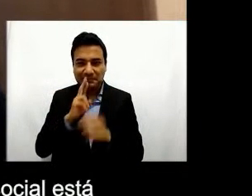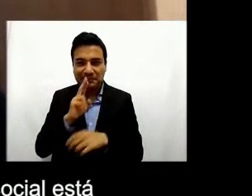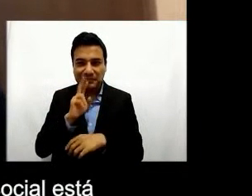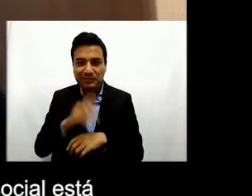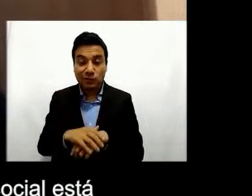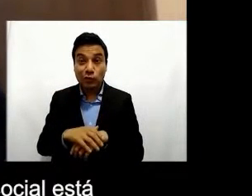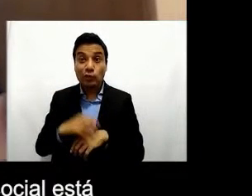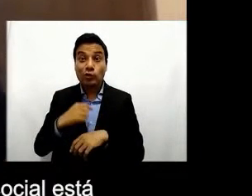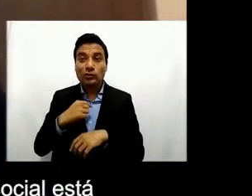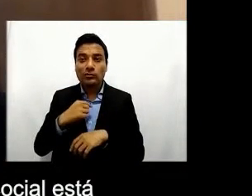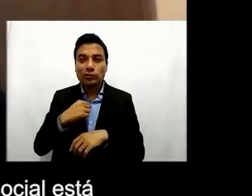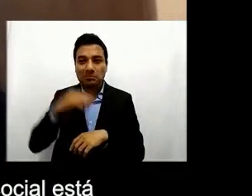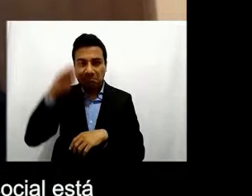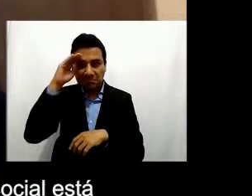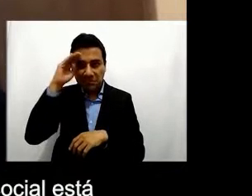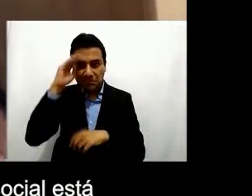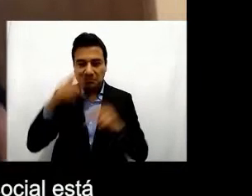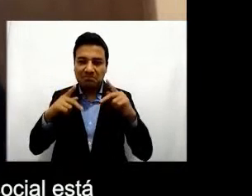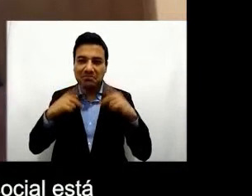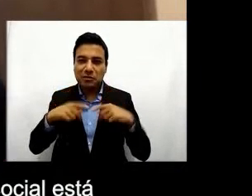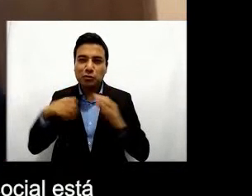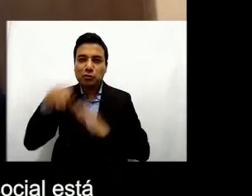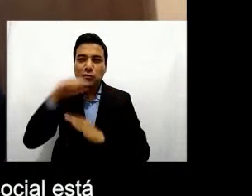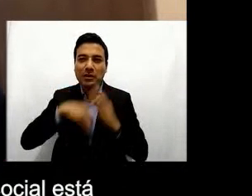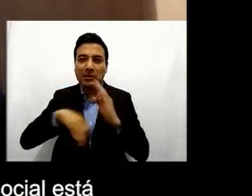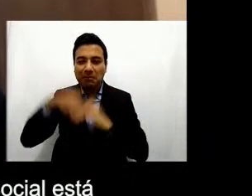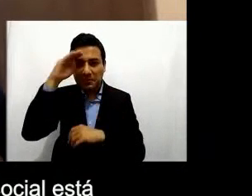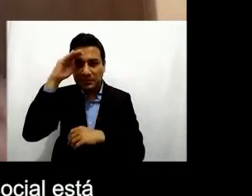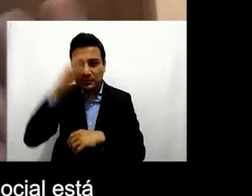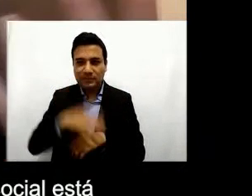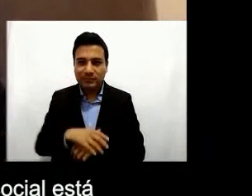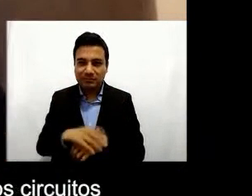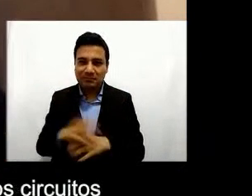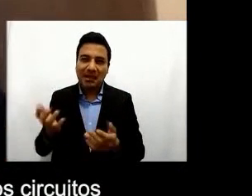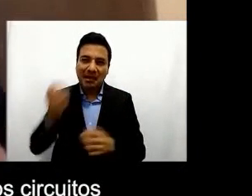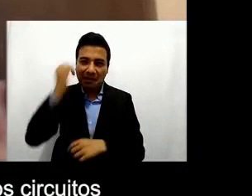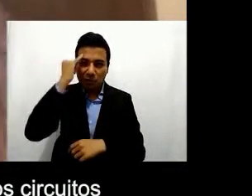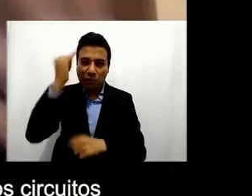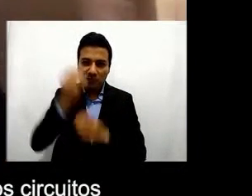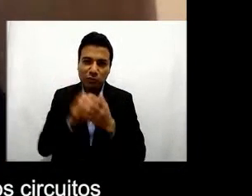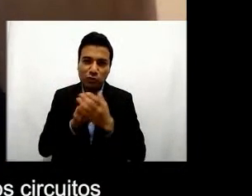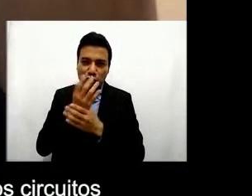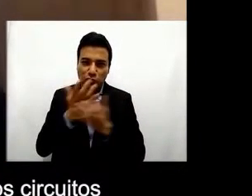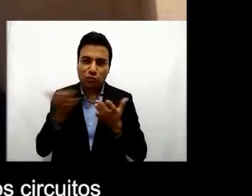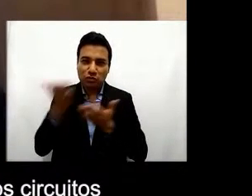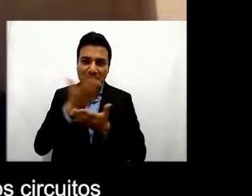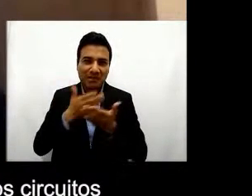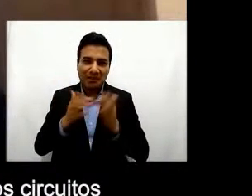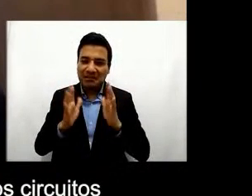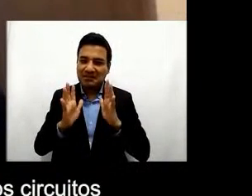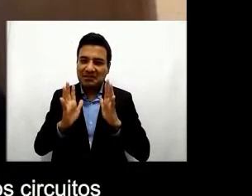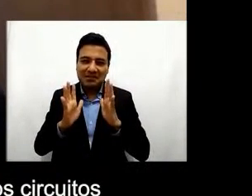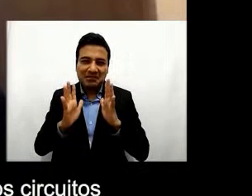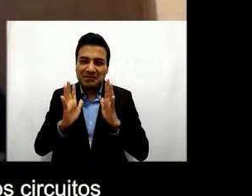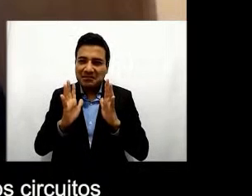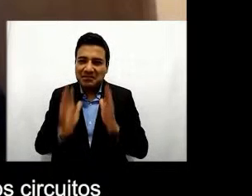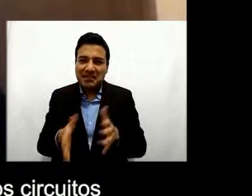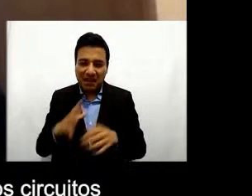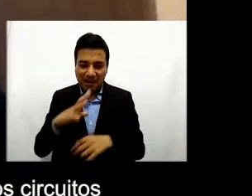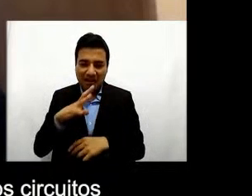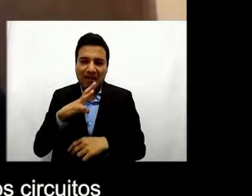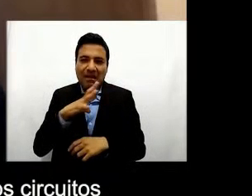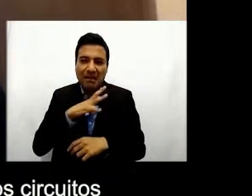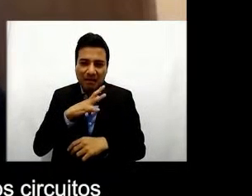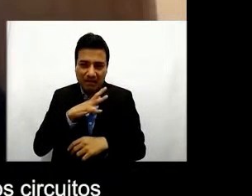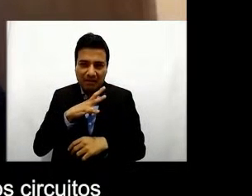damos por sentado que la innovación social está incorporada en la vida ciudadana, o que estamos dando por hecho que en los